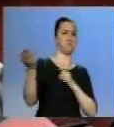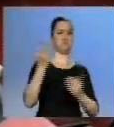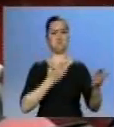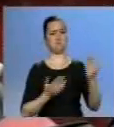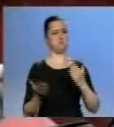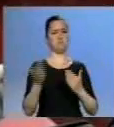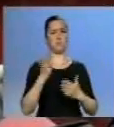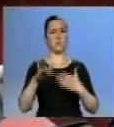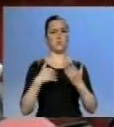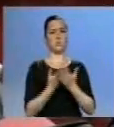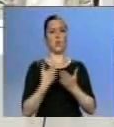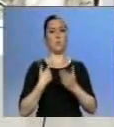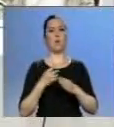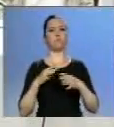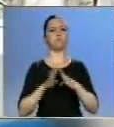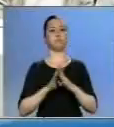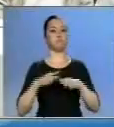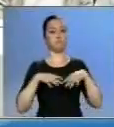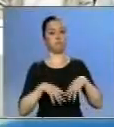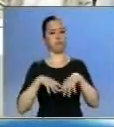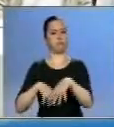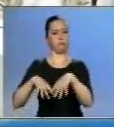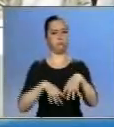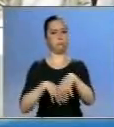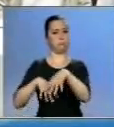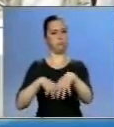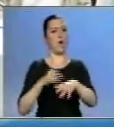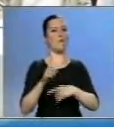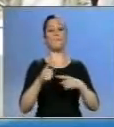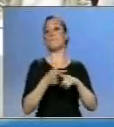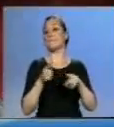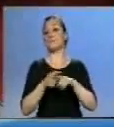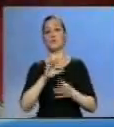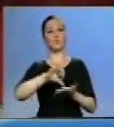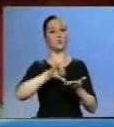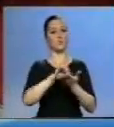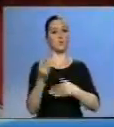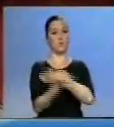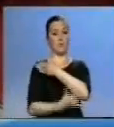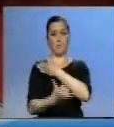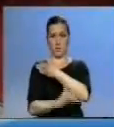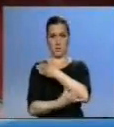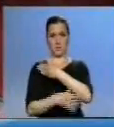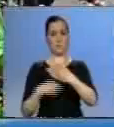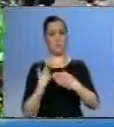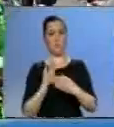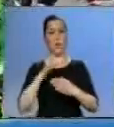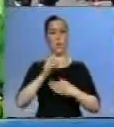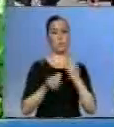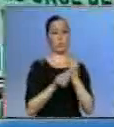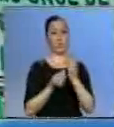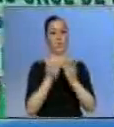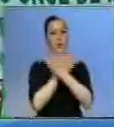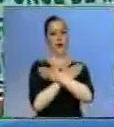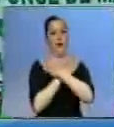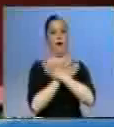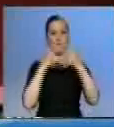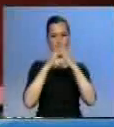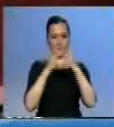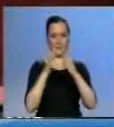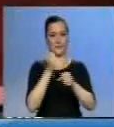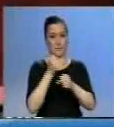calles de la capital y también de diferentes ciudades del país, en agradecimiento por la incorporación de más de 300.000 amas de casa del